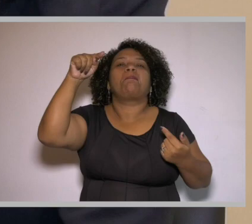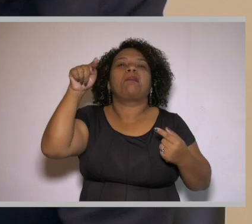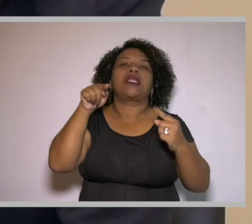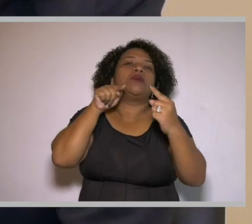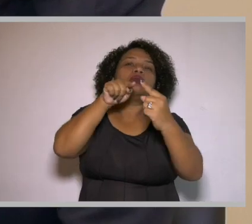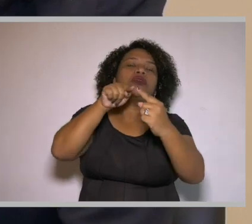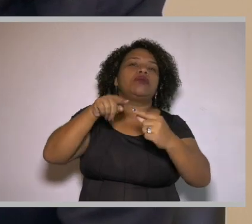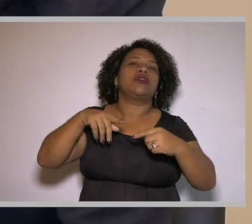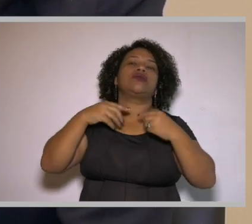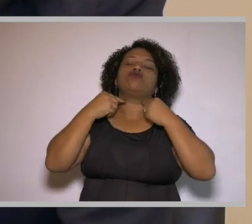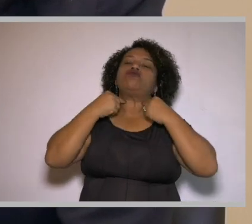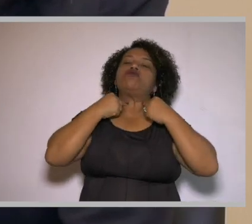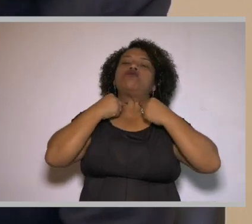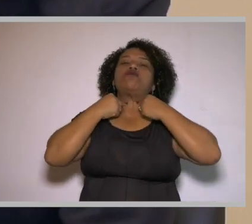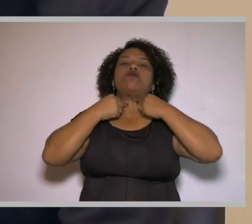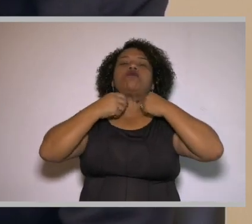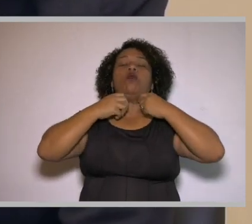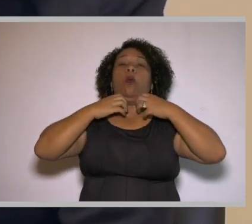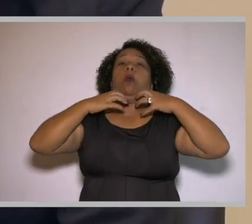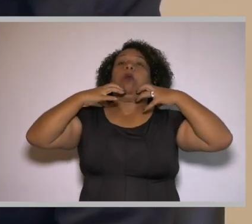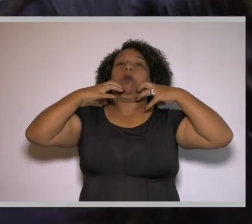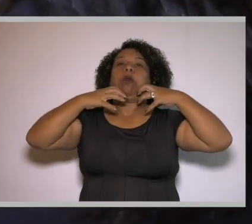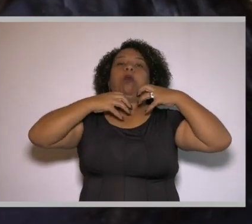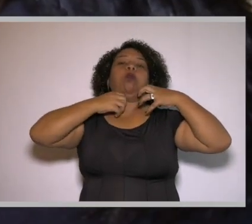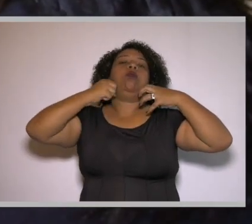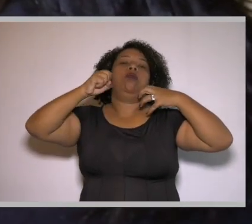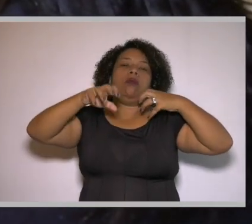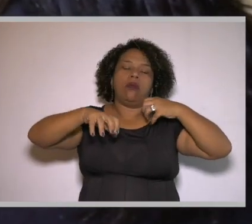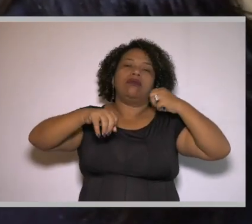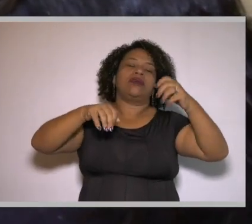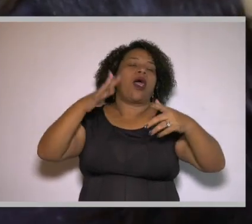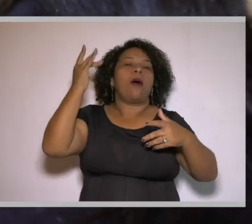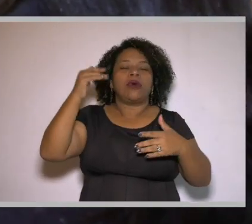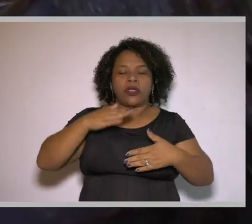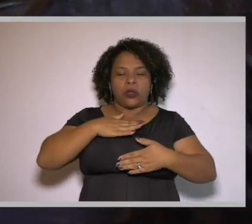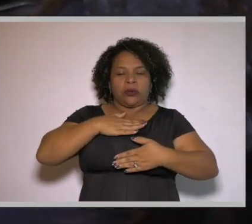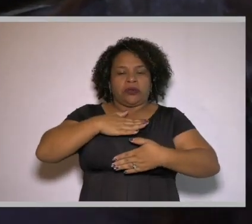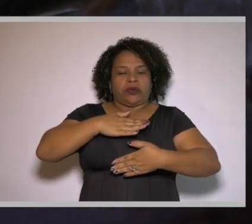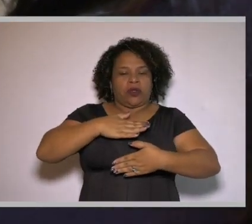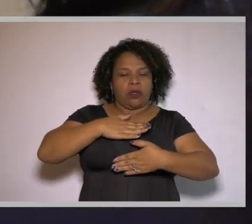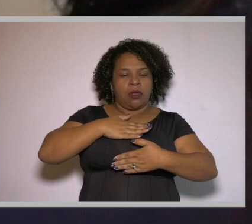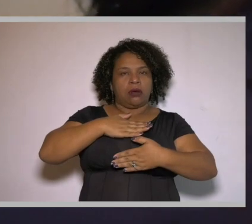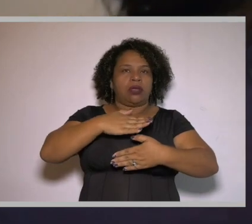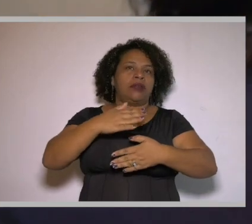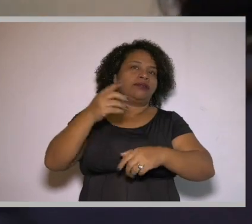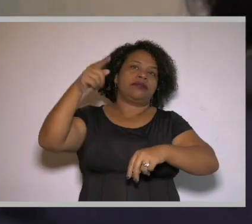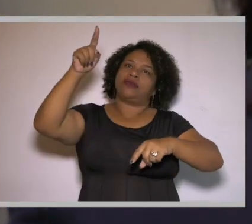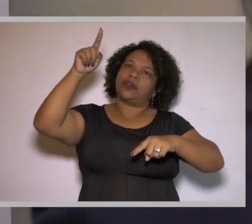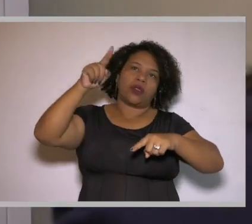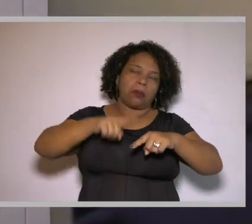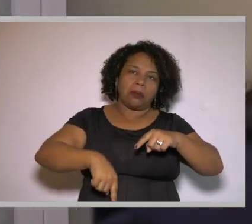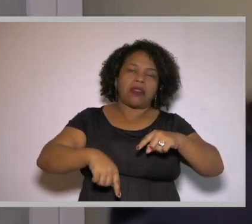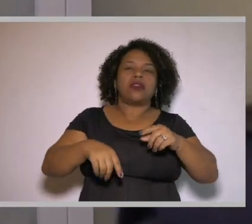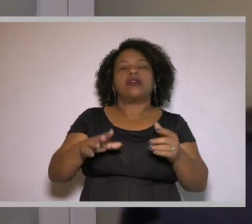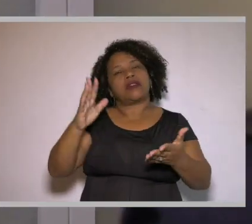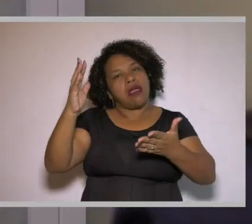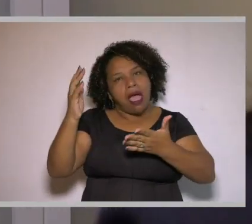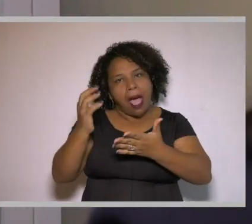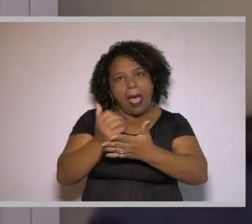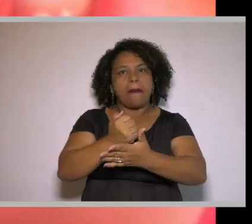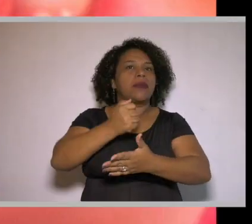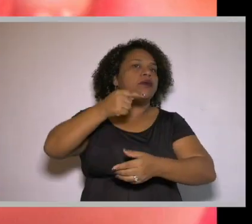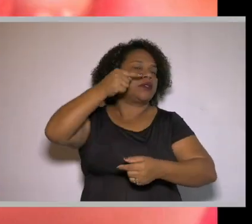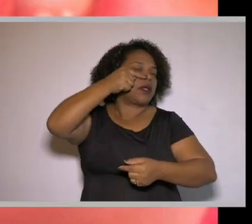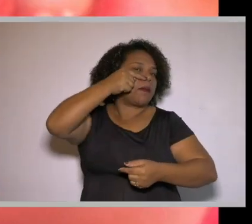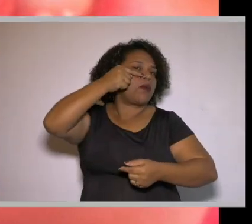mismo procedimiento retirar las amígdalas. ¿Por qué, doctora? Porque la mayoría de los pacientes presentan clínica en común, aparte de la que mencionamos de las